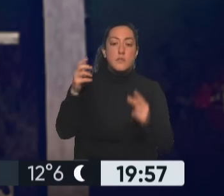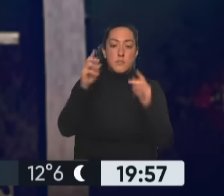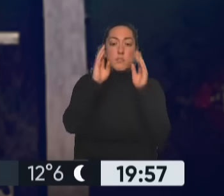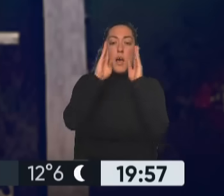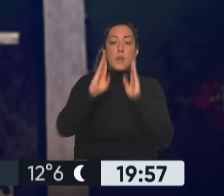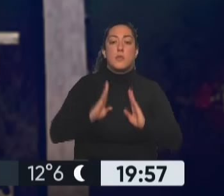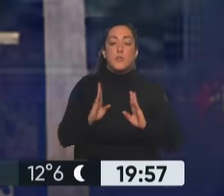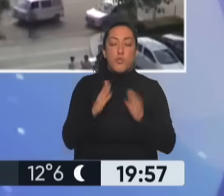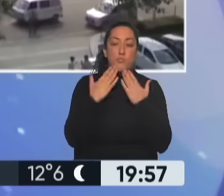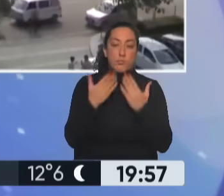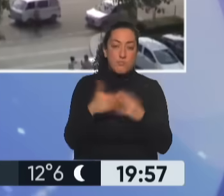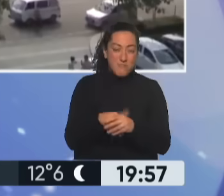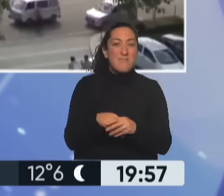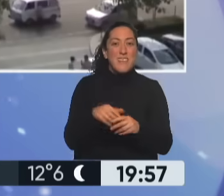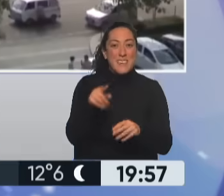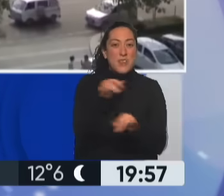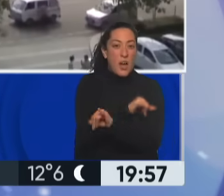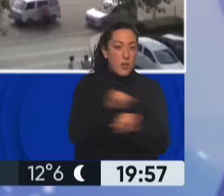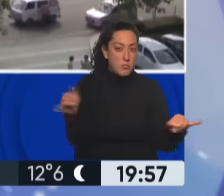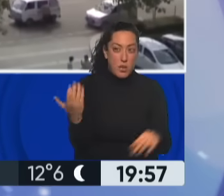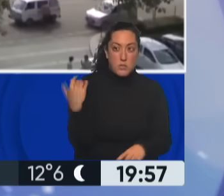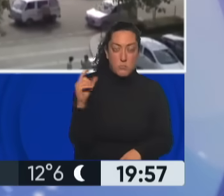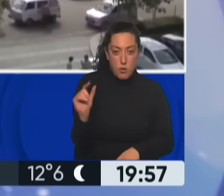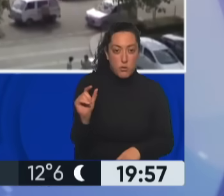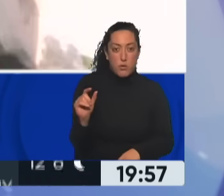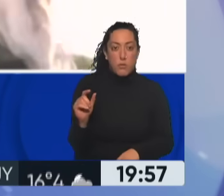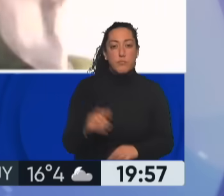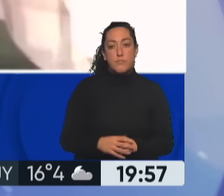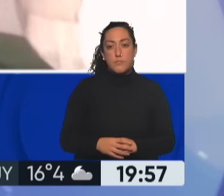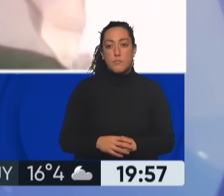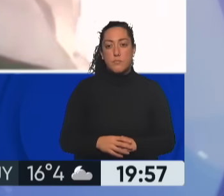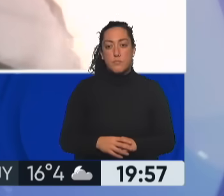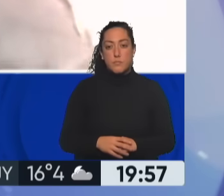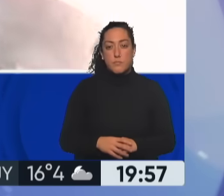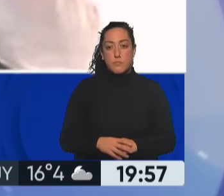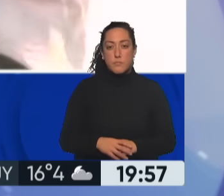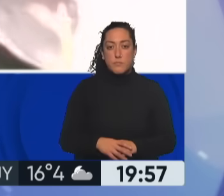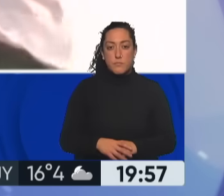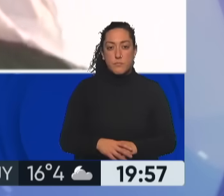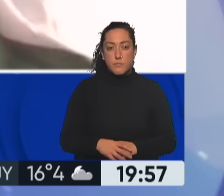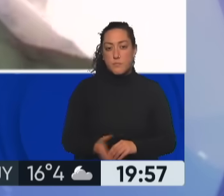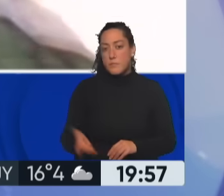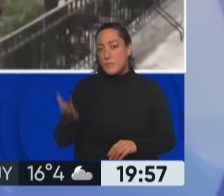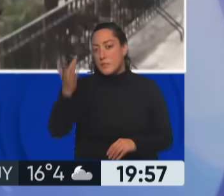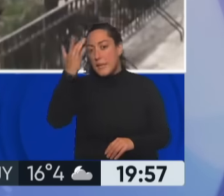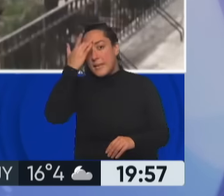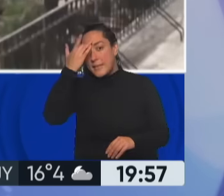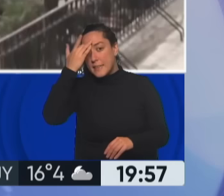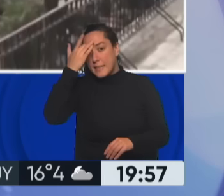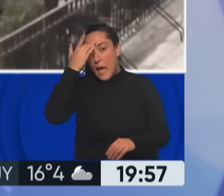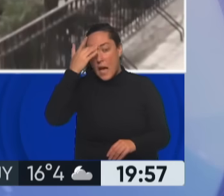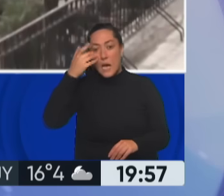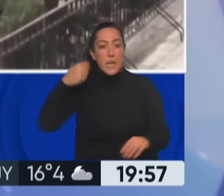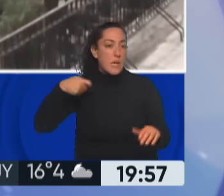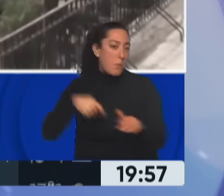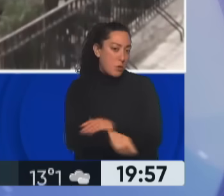Este fue el anuncio de Donald Trump de las últimas horas, de los últimos minutos, que les decía, una India que se niega a dejar